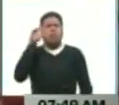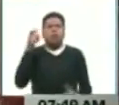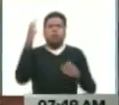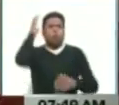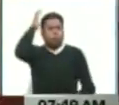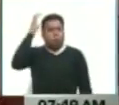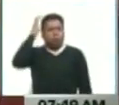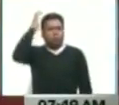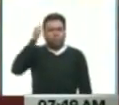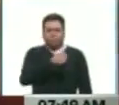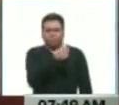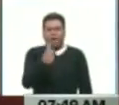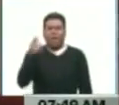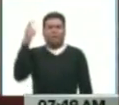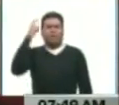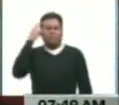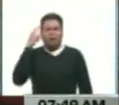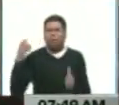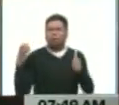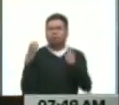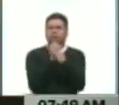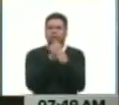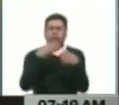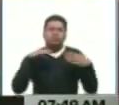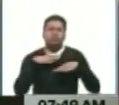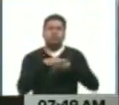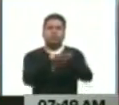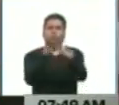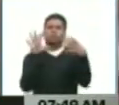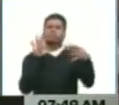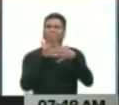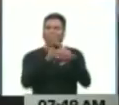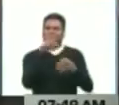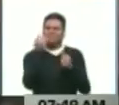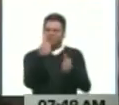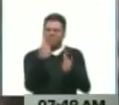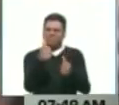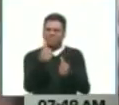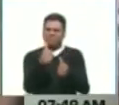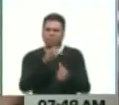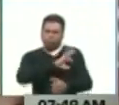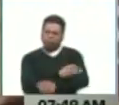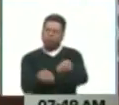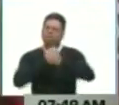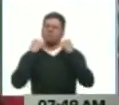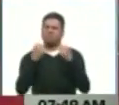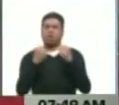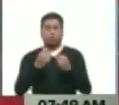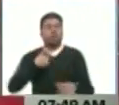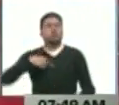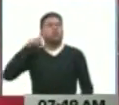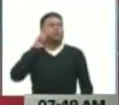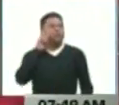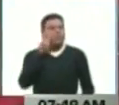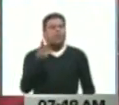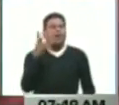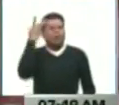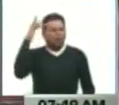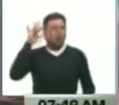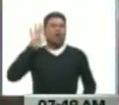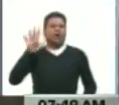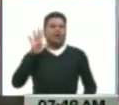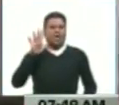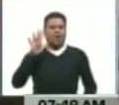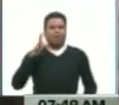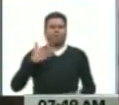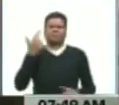consciente cada día más, más unido, más sólido. Yo así lo veo, así lo creo y tengo